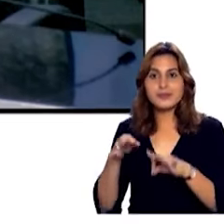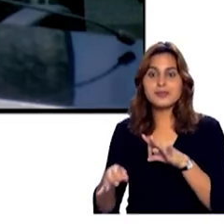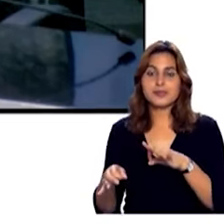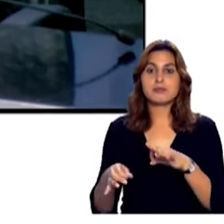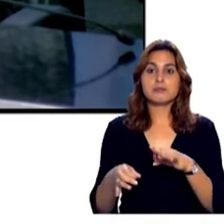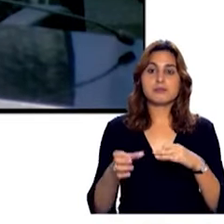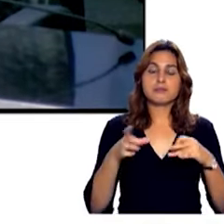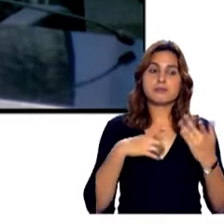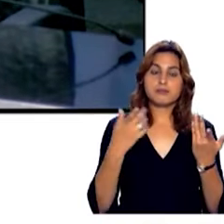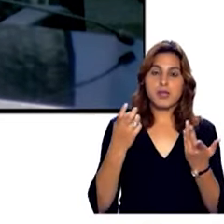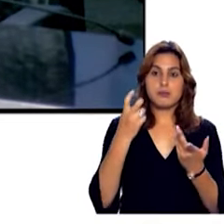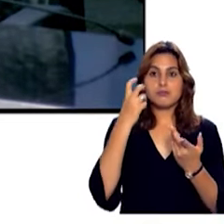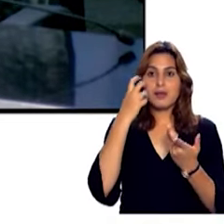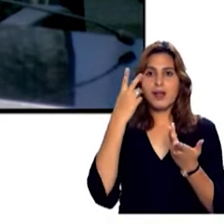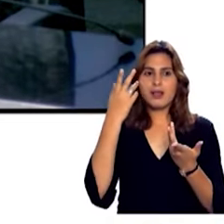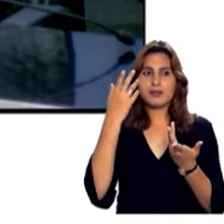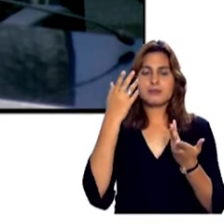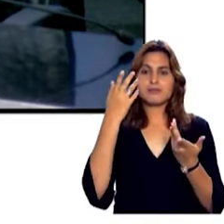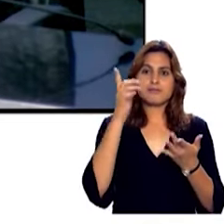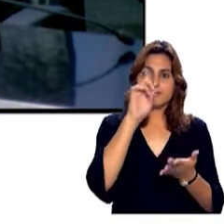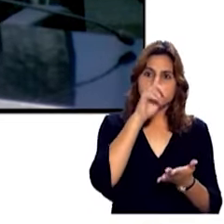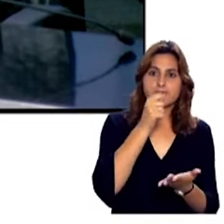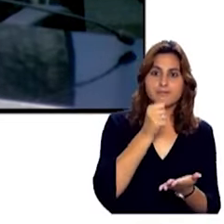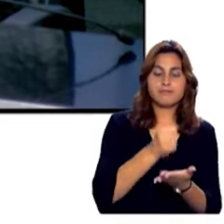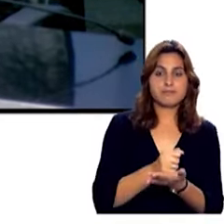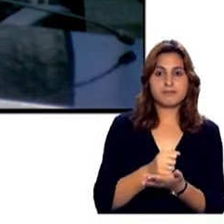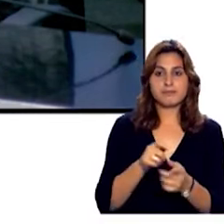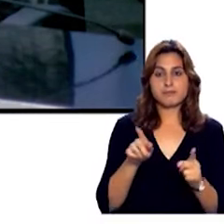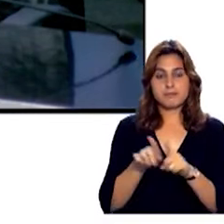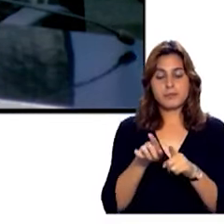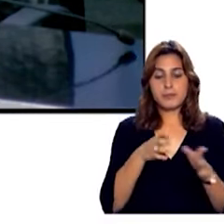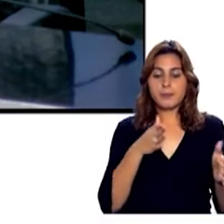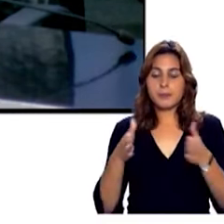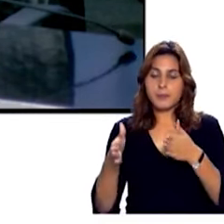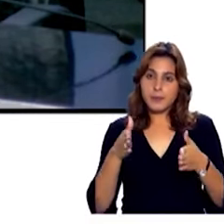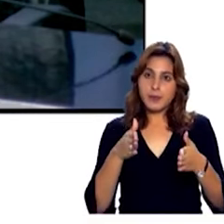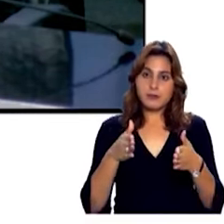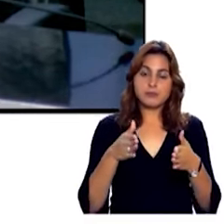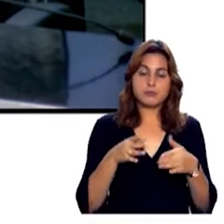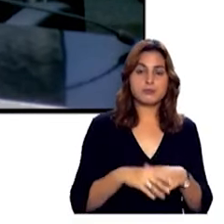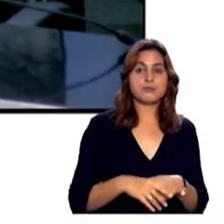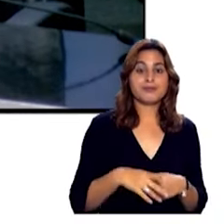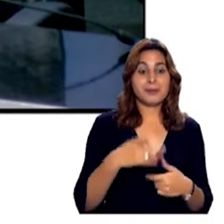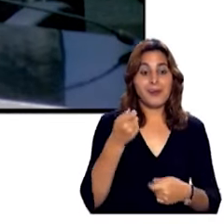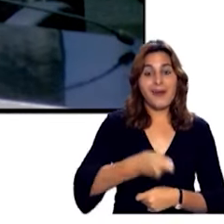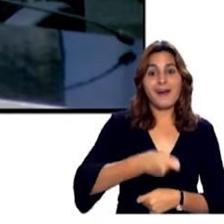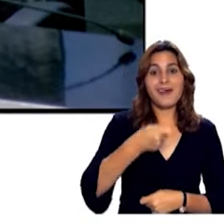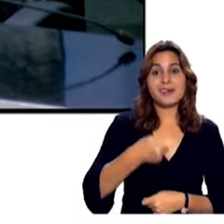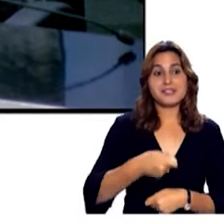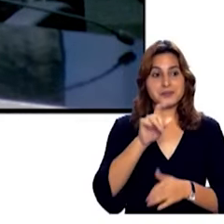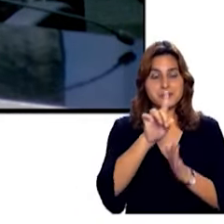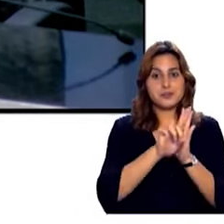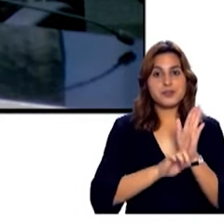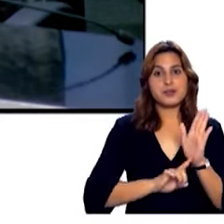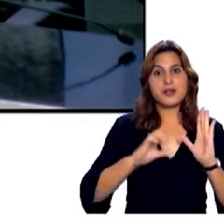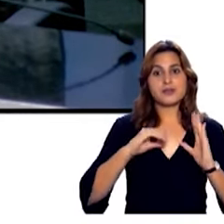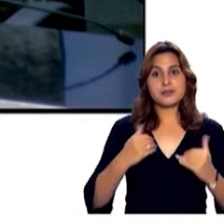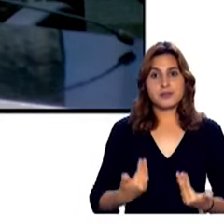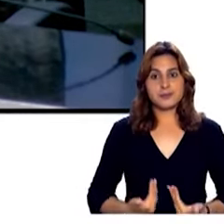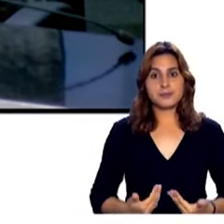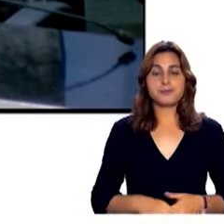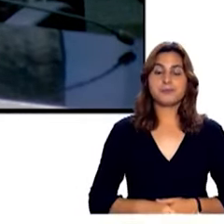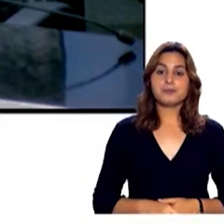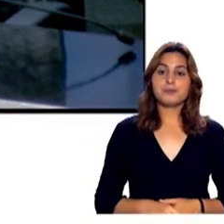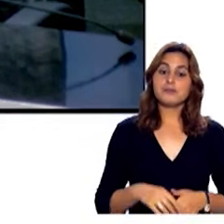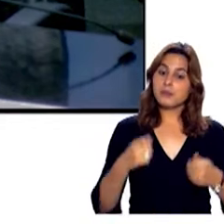decisión previsibilidad en la decisión la garantía de derechos de Los ciados Y por otra parte la Independencia aplicación de la